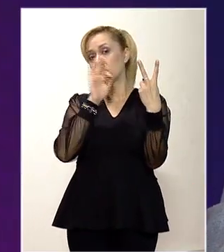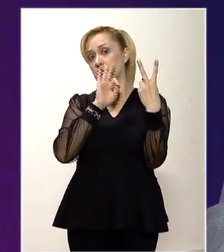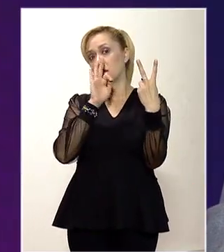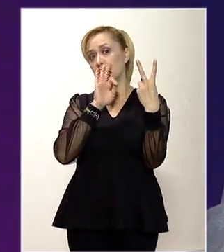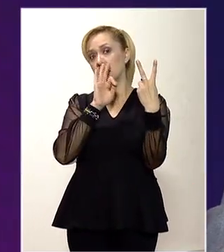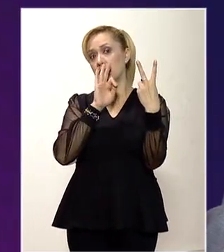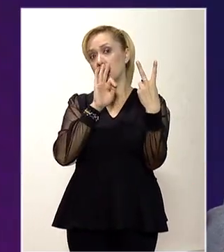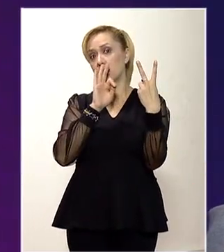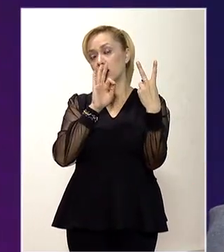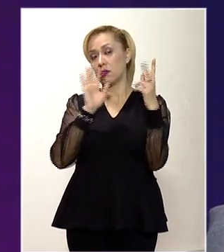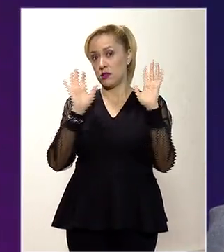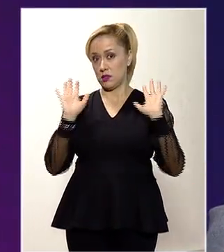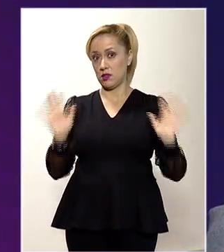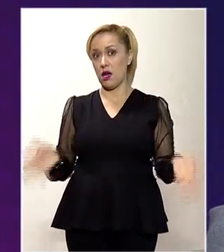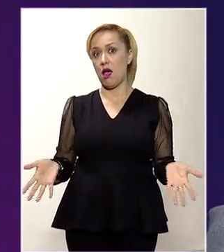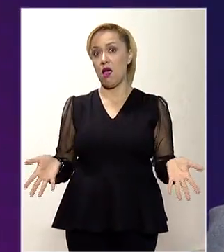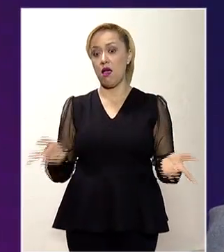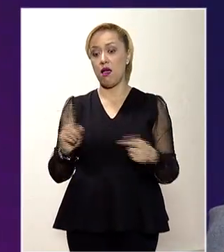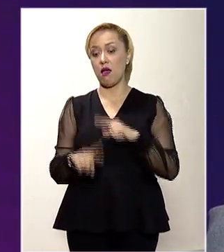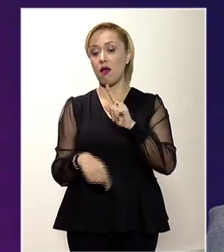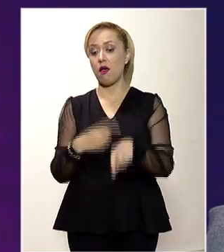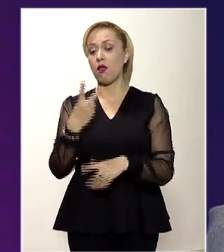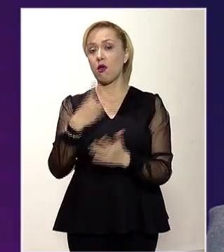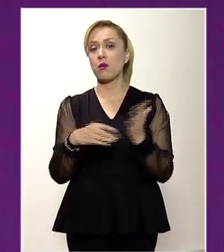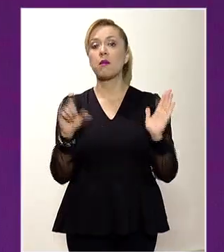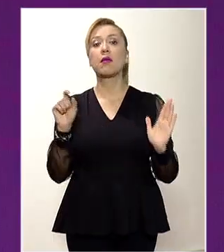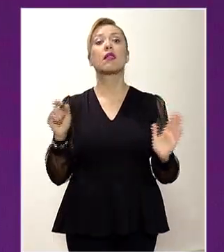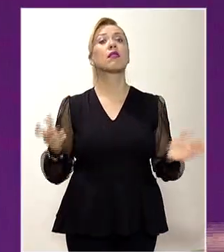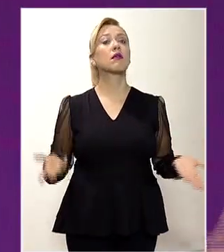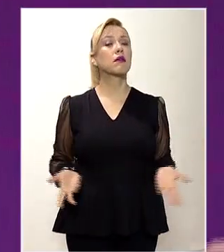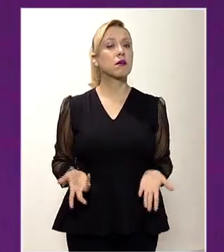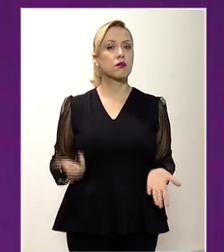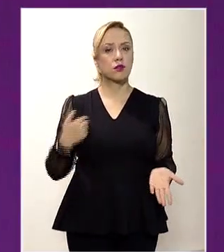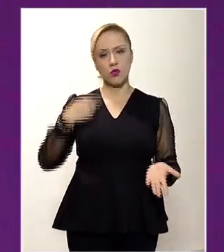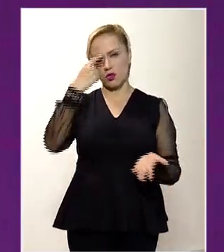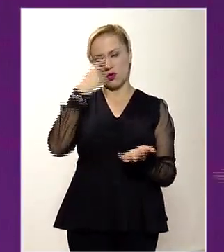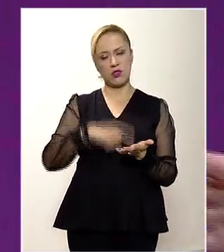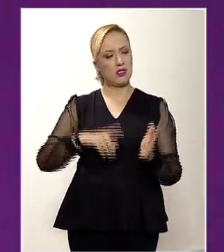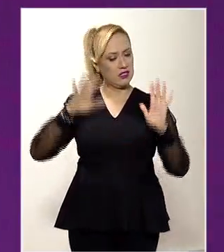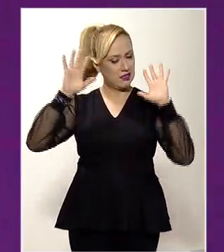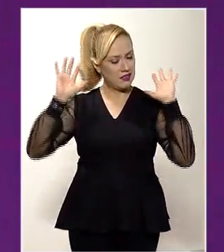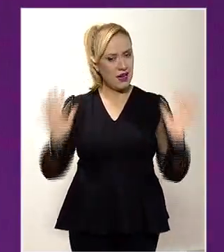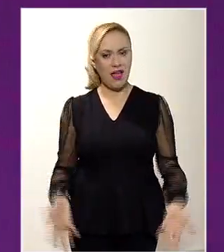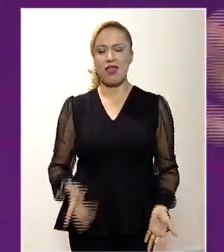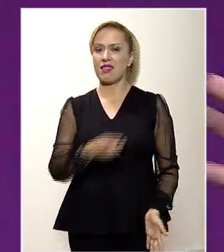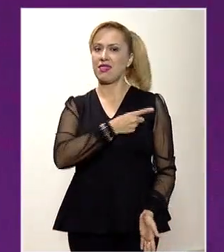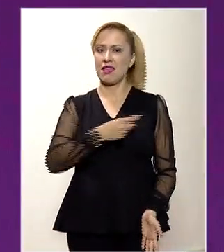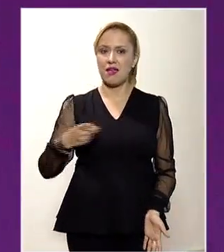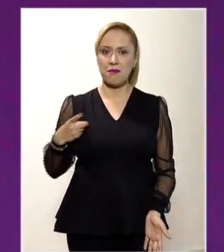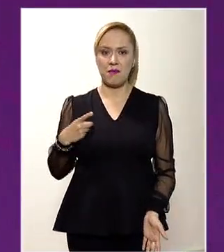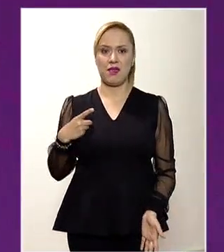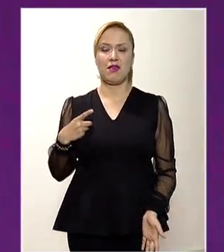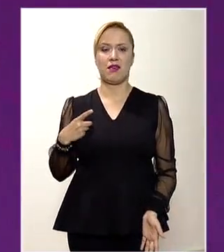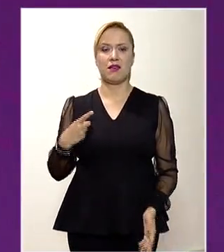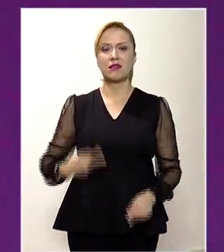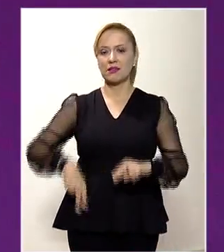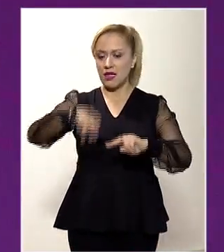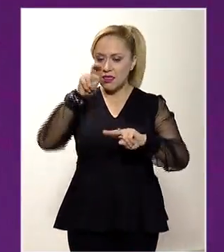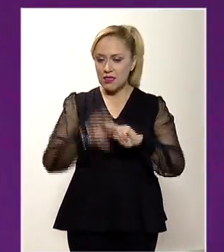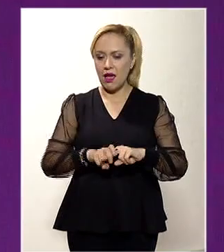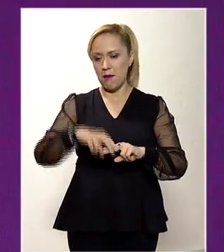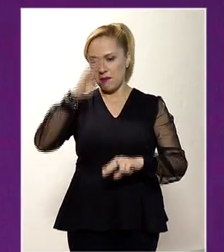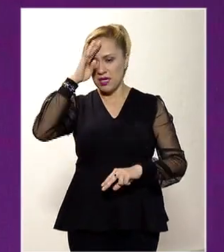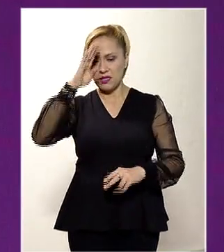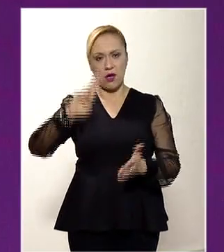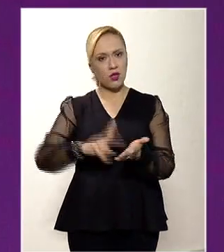año más violento. Ya va a ser, ¿no? sí, y esta estrategia andar cree instituciones, yo creo que ya es momento, después de crear ya no sé cuántas, de sentarse y repensar.